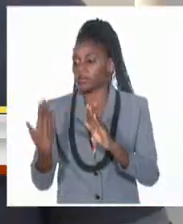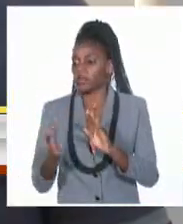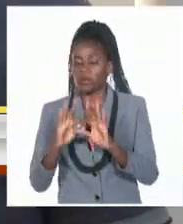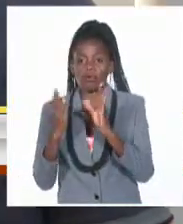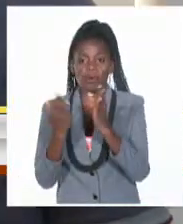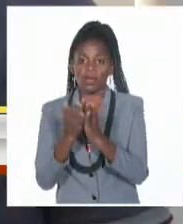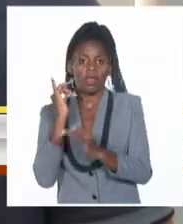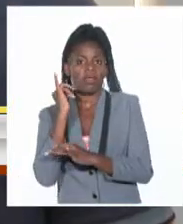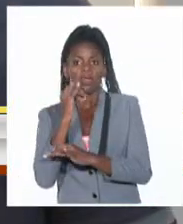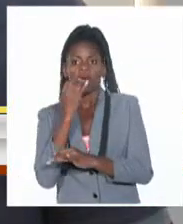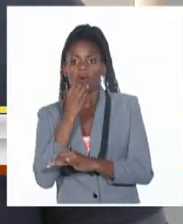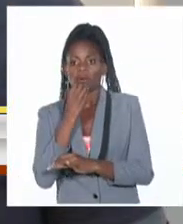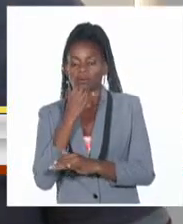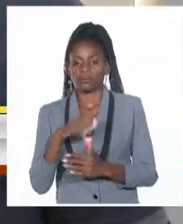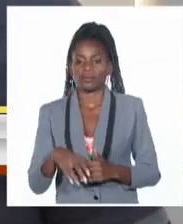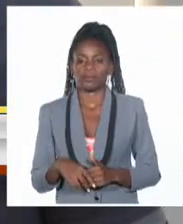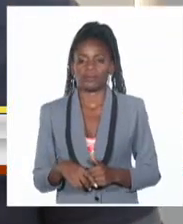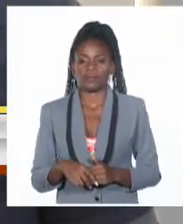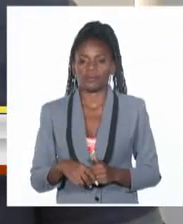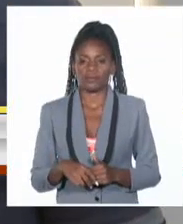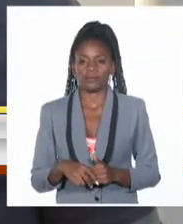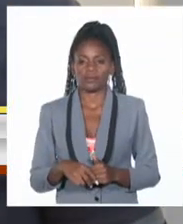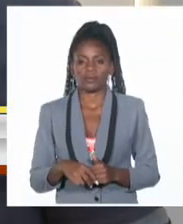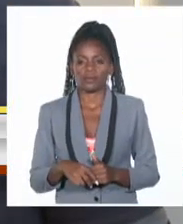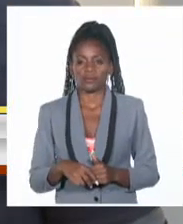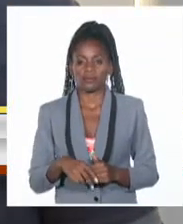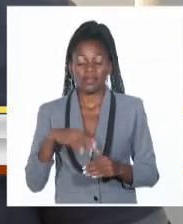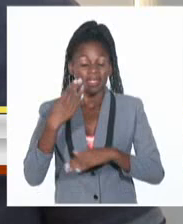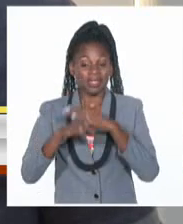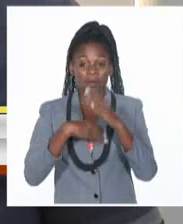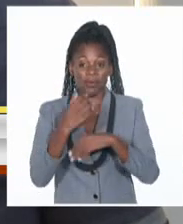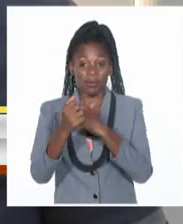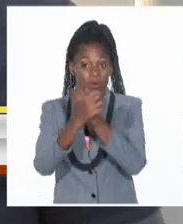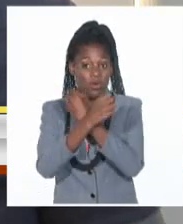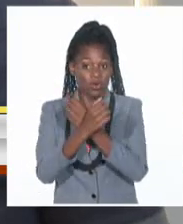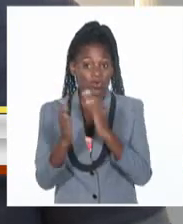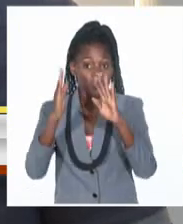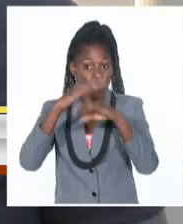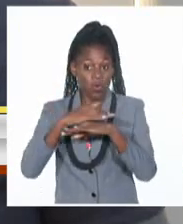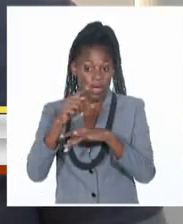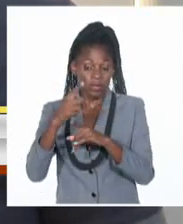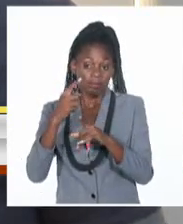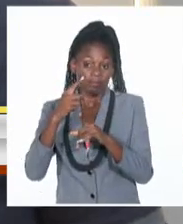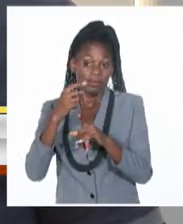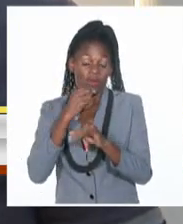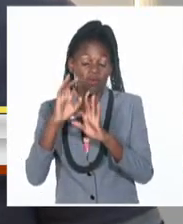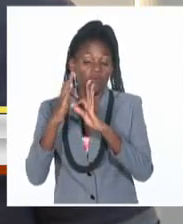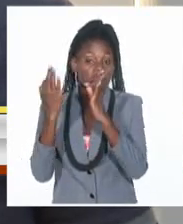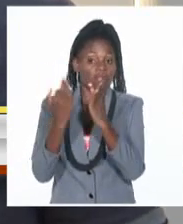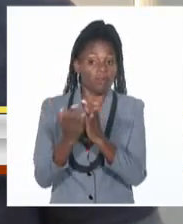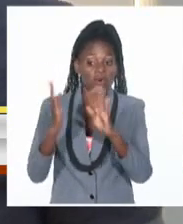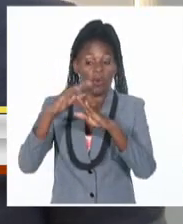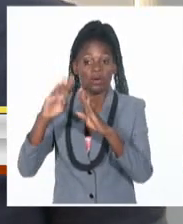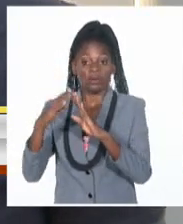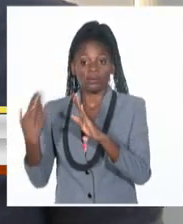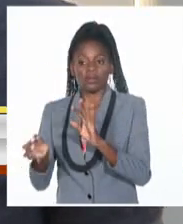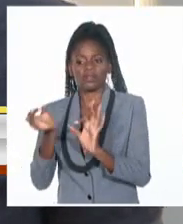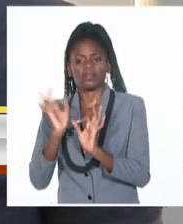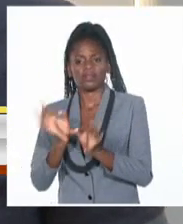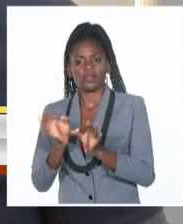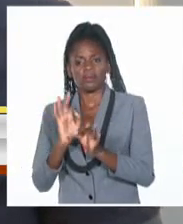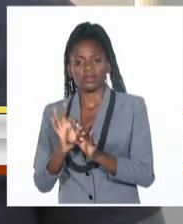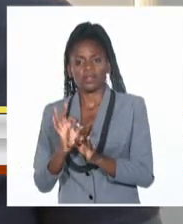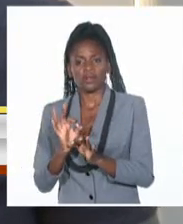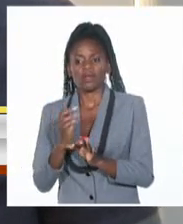quiera. Si la situación de vulnerabilidad es tal que no tiene ni siquiera esas condiciones de familia y de vecino, siempre tendrá una